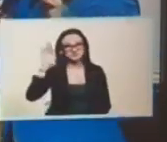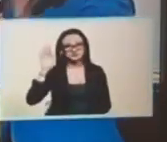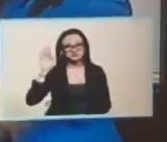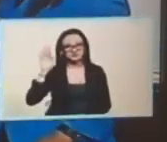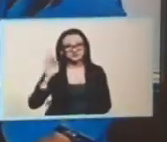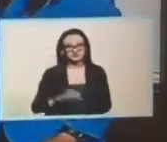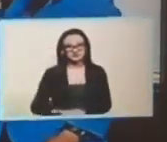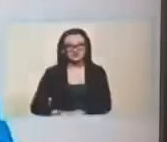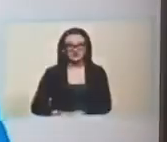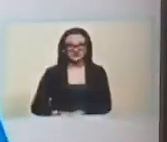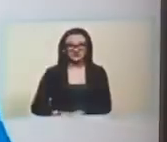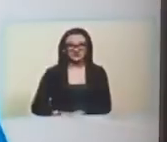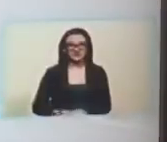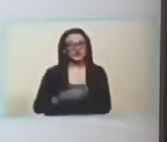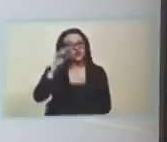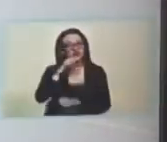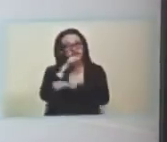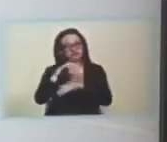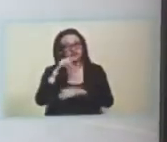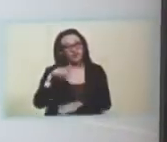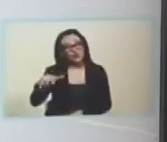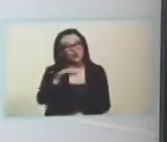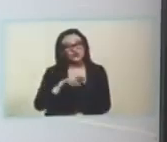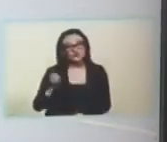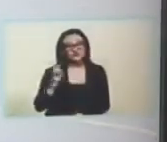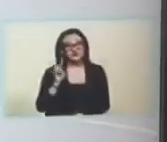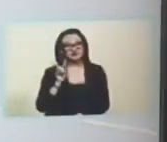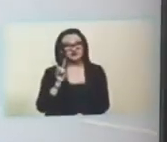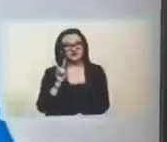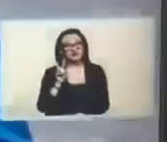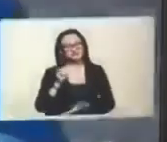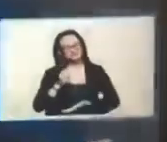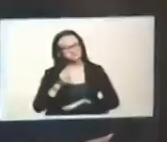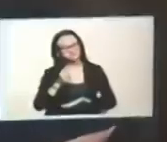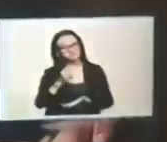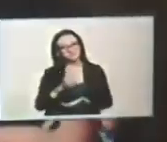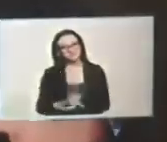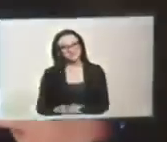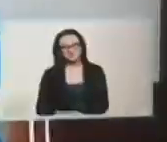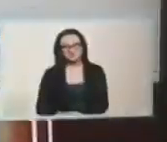Si así lo hiciere, que Dios y el pueblo de Venezuela se lo recompense.